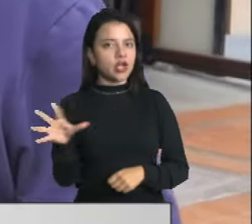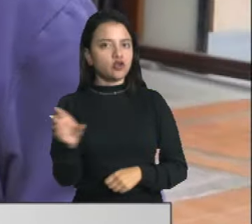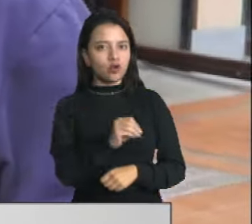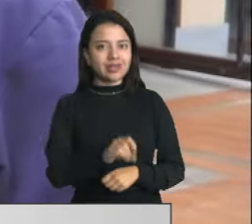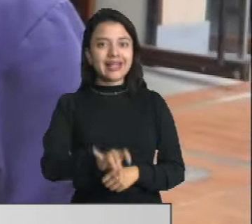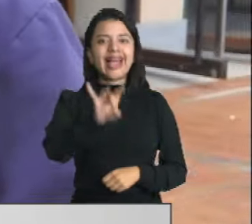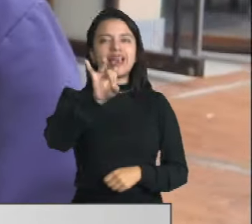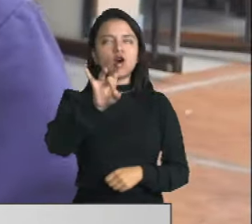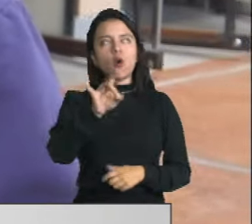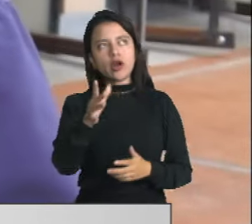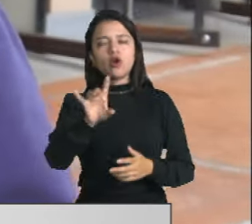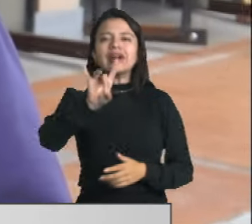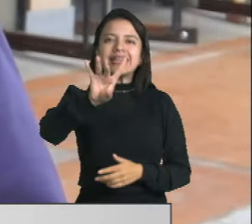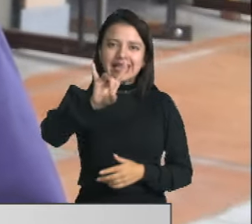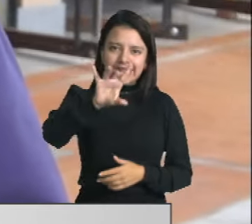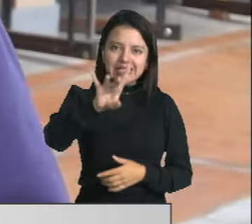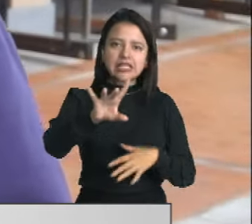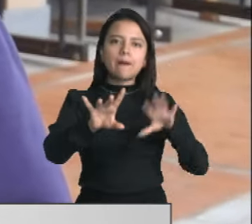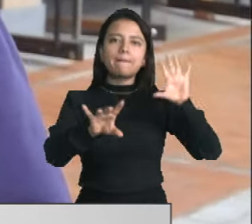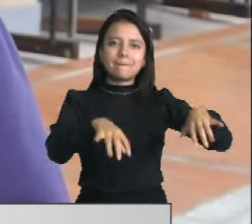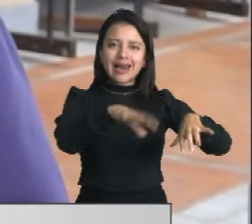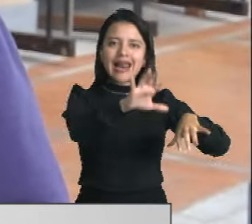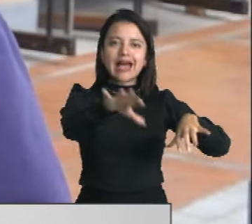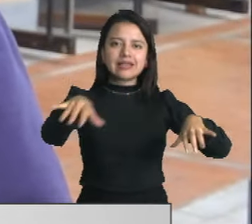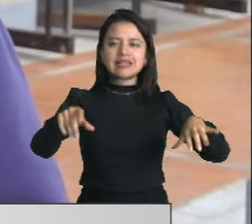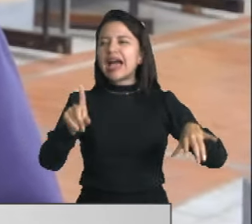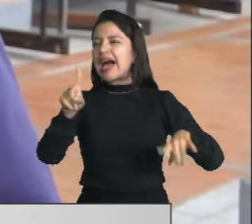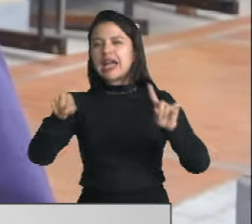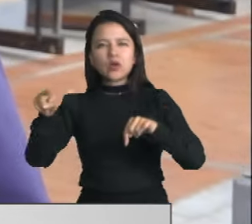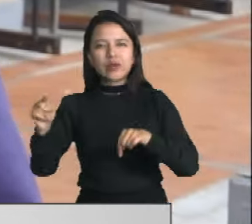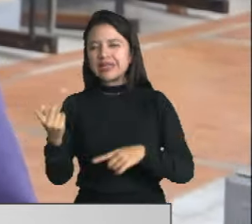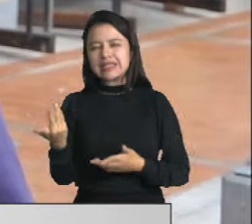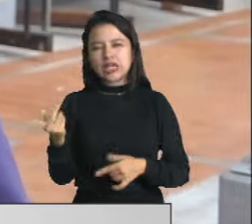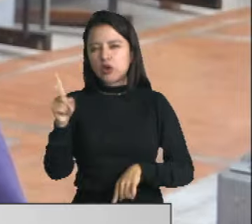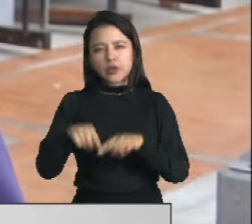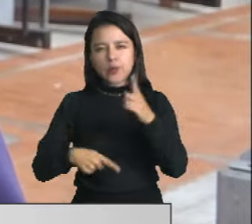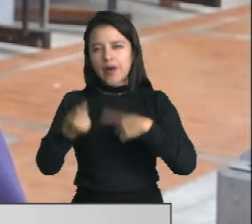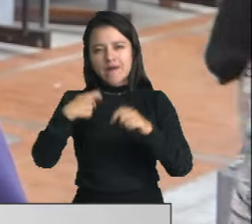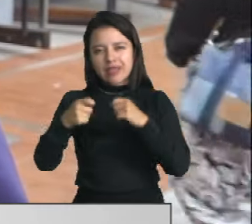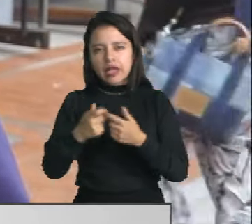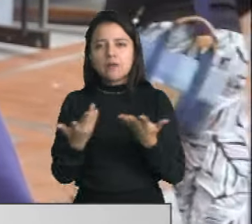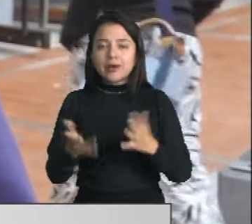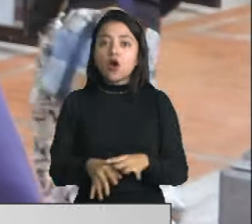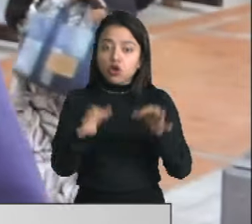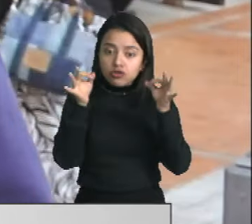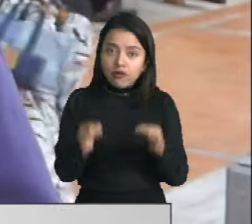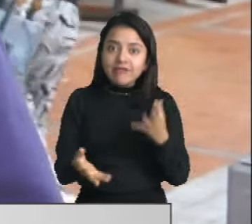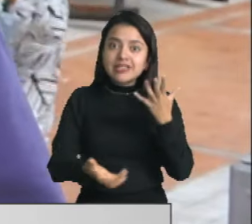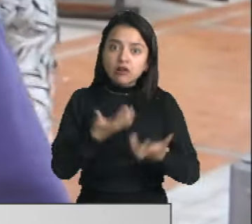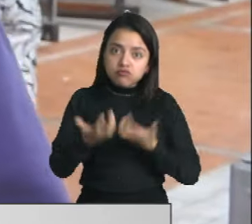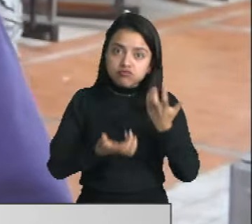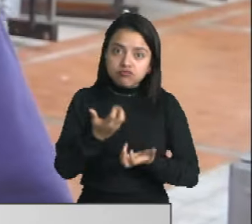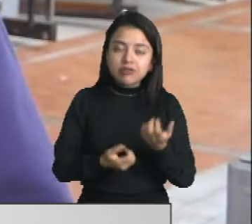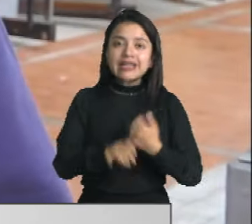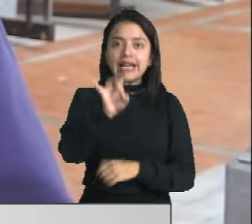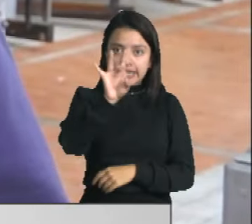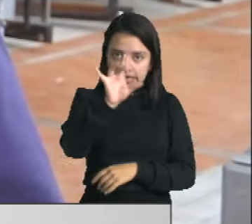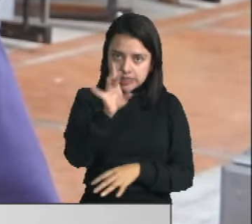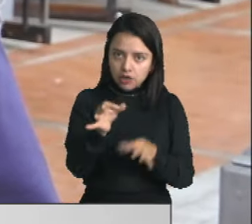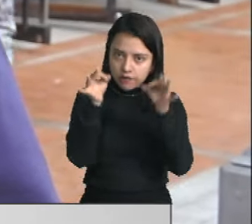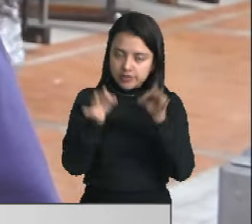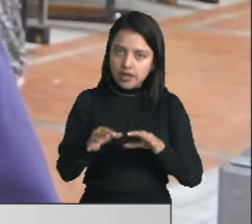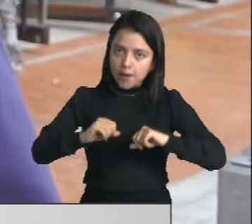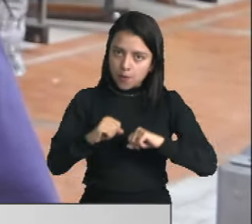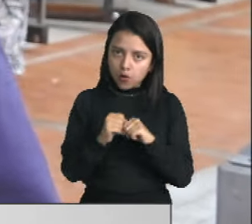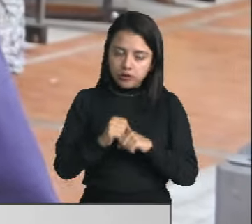15 de las plazas vinculadas, porque hay otras donde no hay ventas de fritanga, pero donde las hay, que son 15 de nuestras